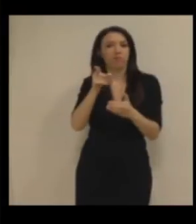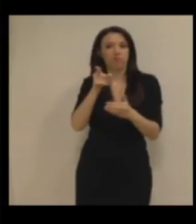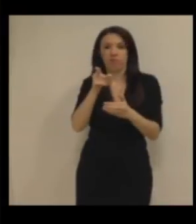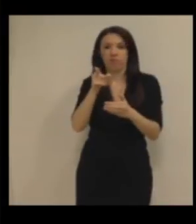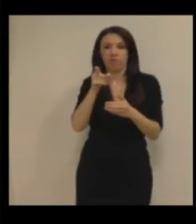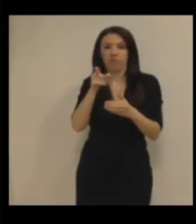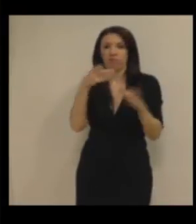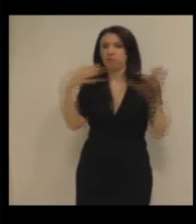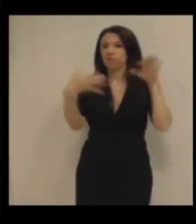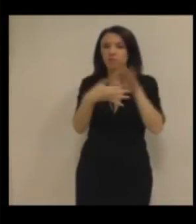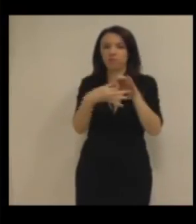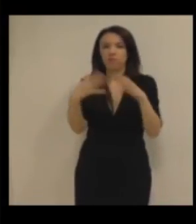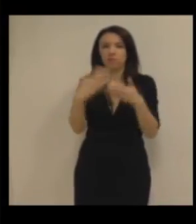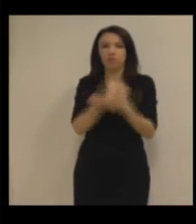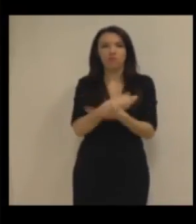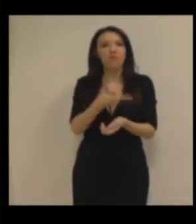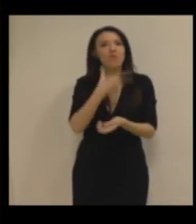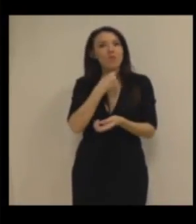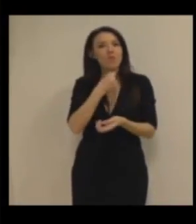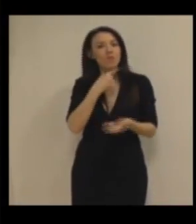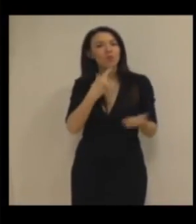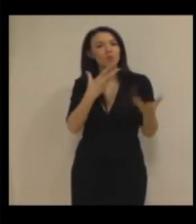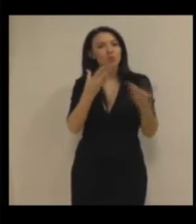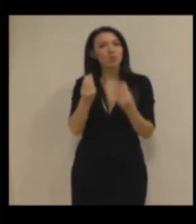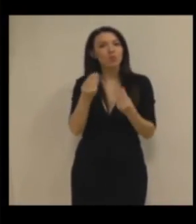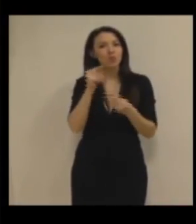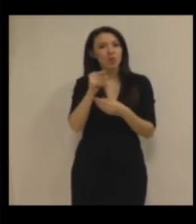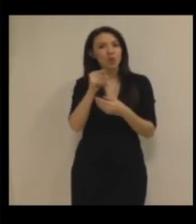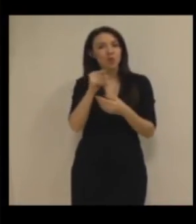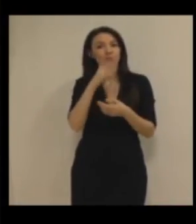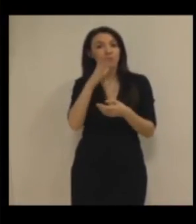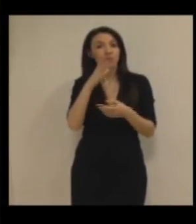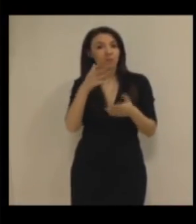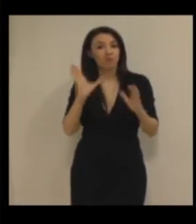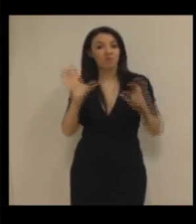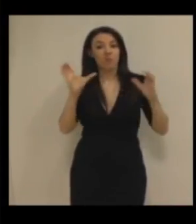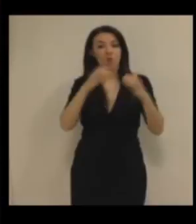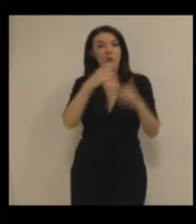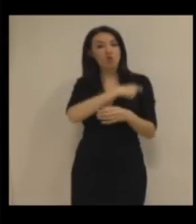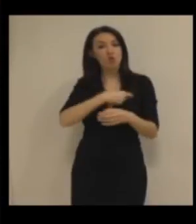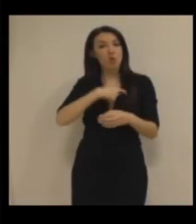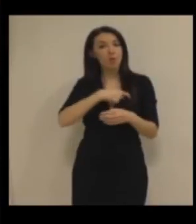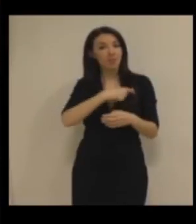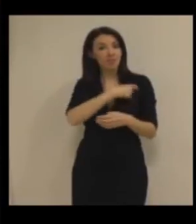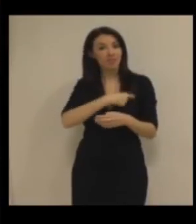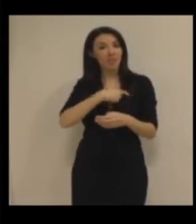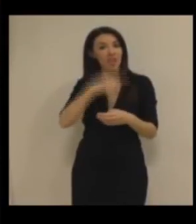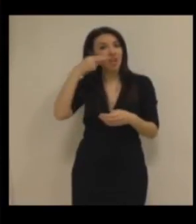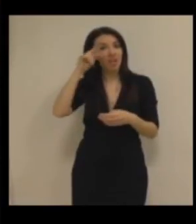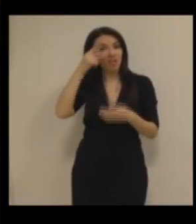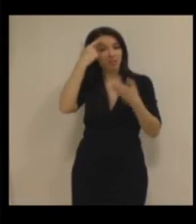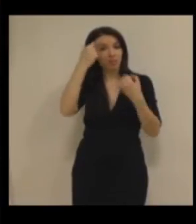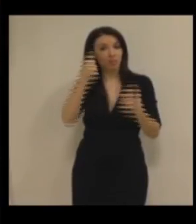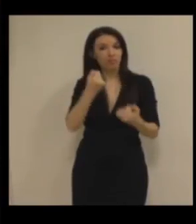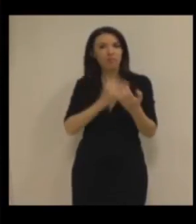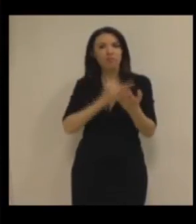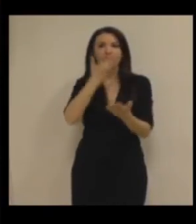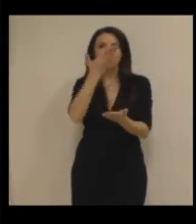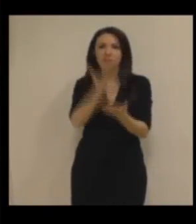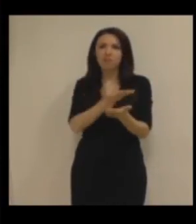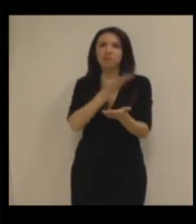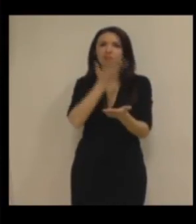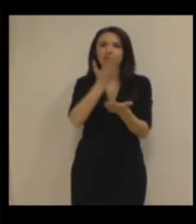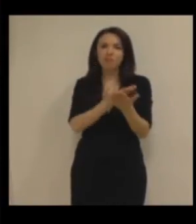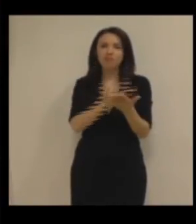evidentemente. Me ha gustado mucho que en los comités de expertos se plantearan distintos